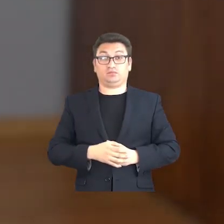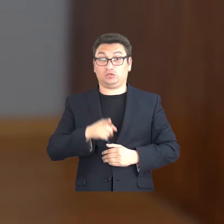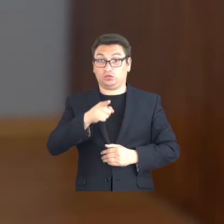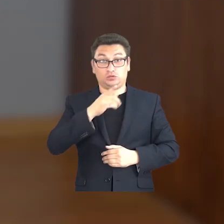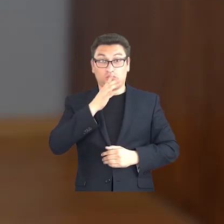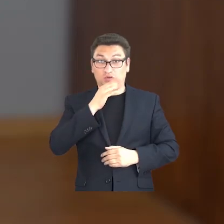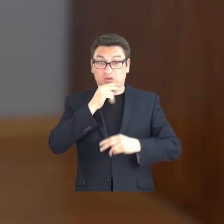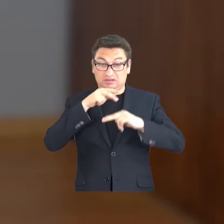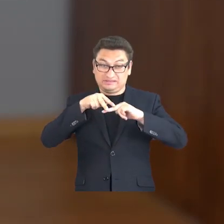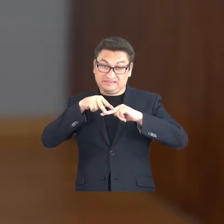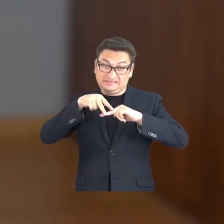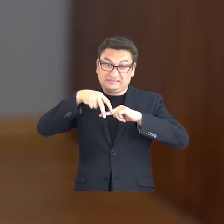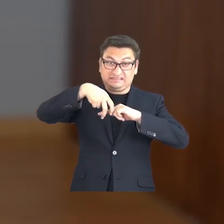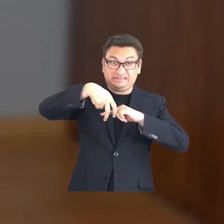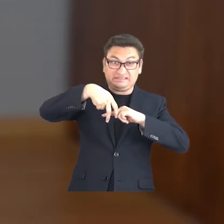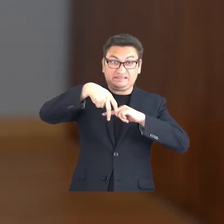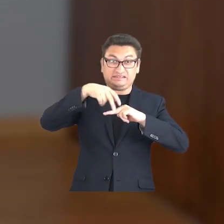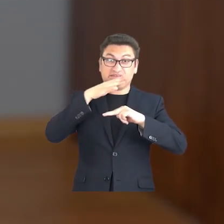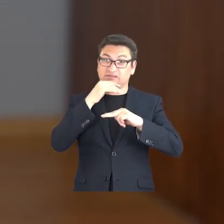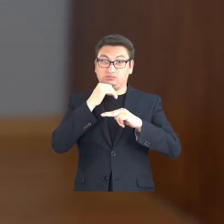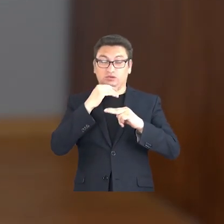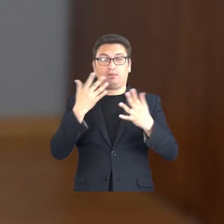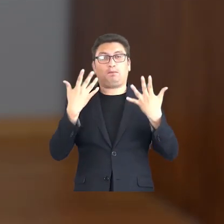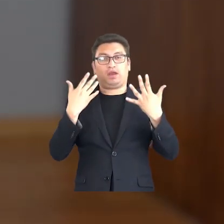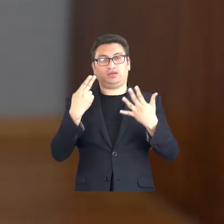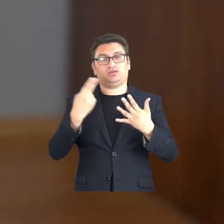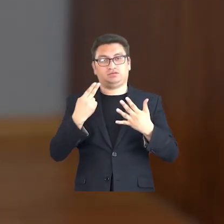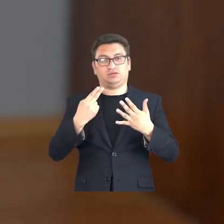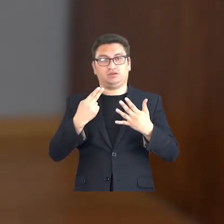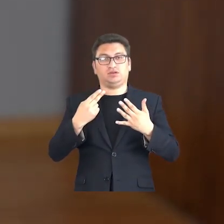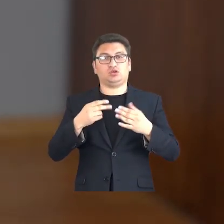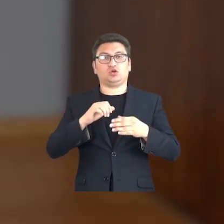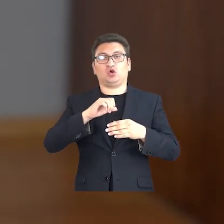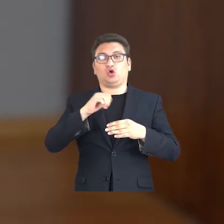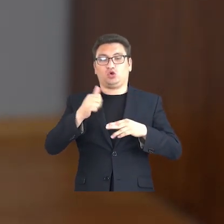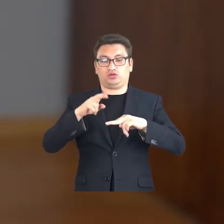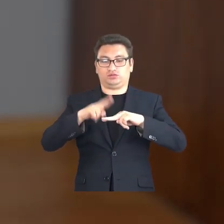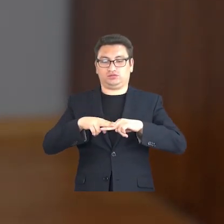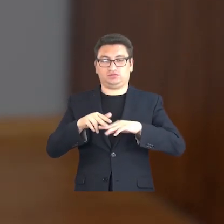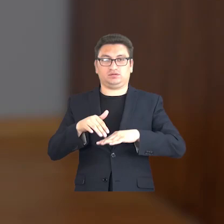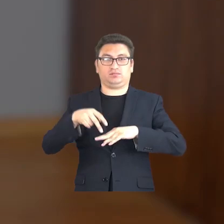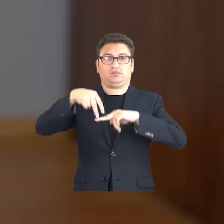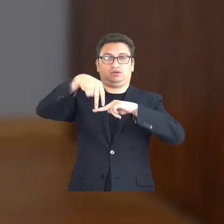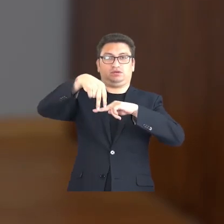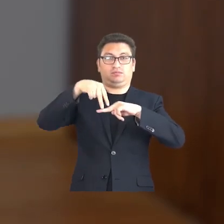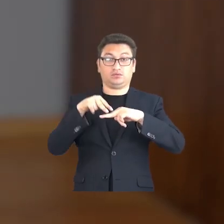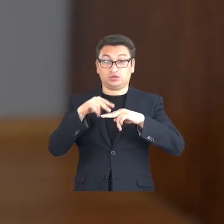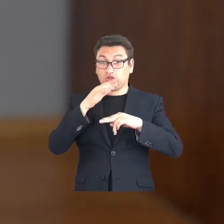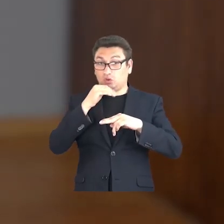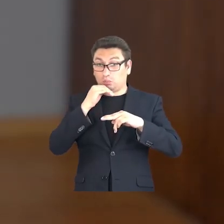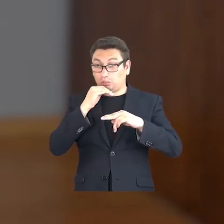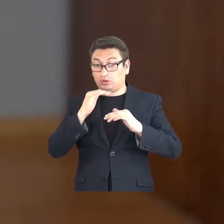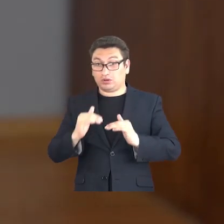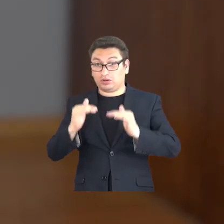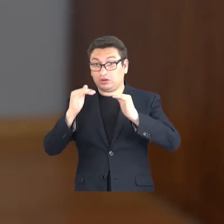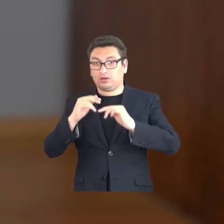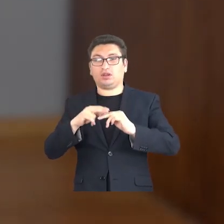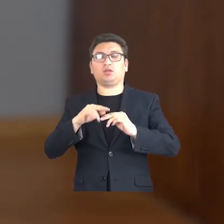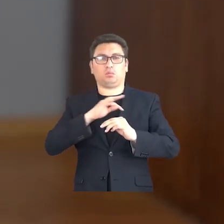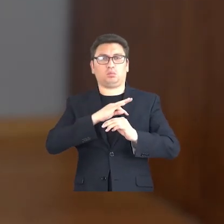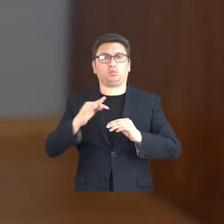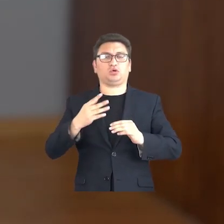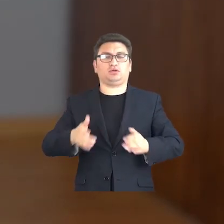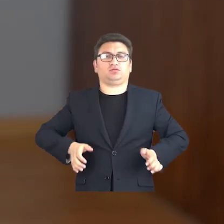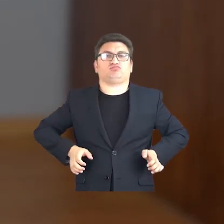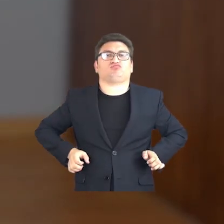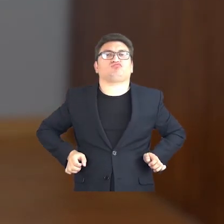Si no puedes levantarte de la silla sin usar los brazos, prueba con una silla más alta. Si esto todavía es demasiado difícil,